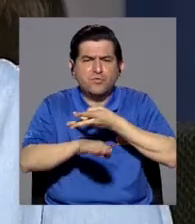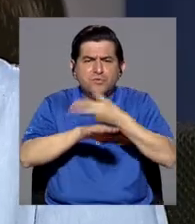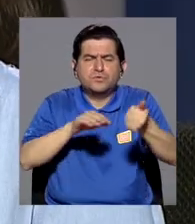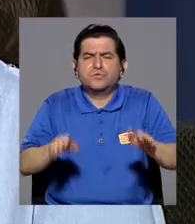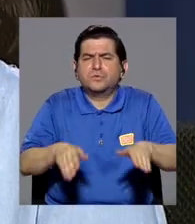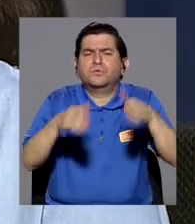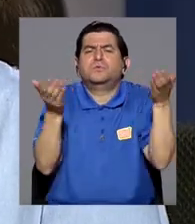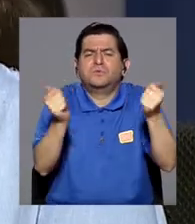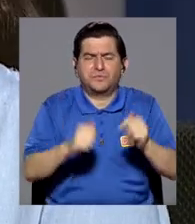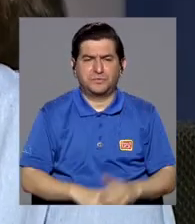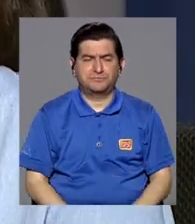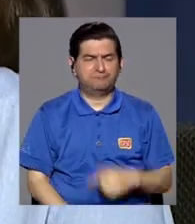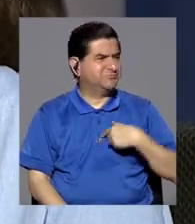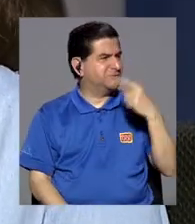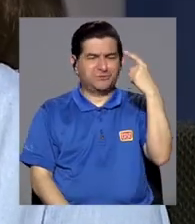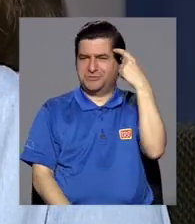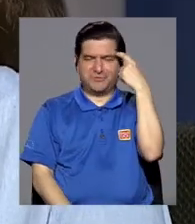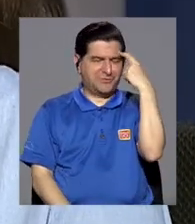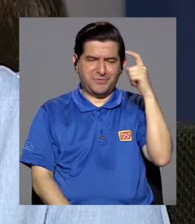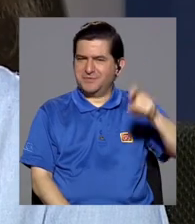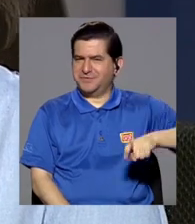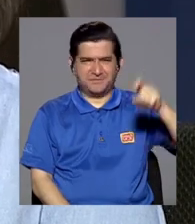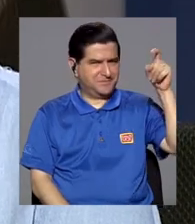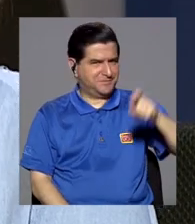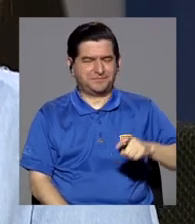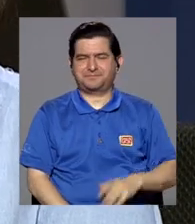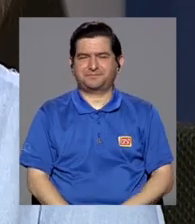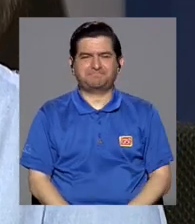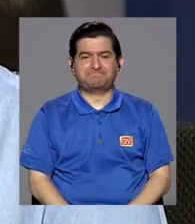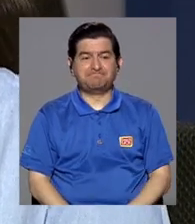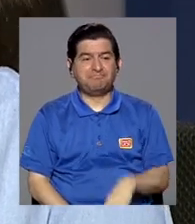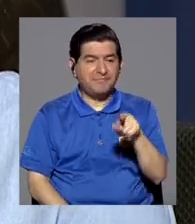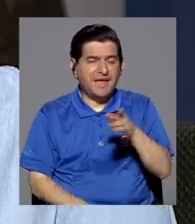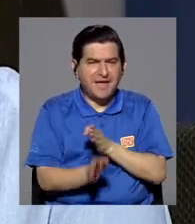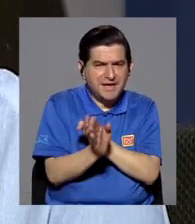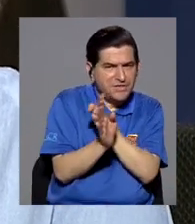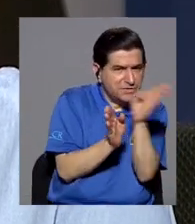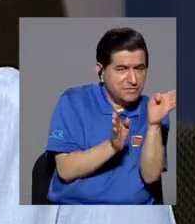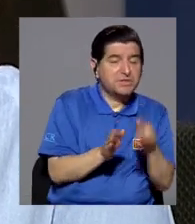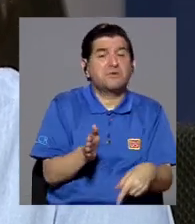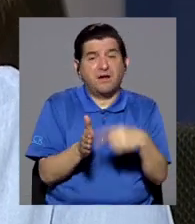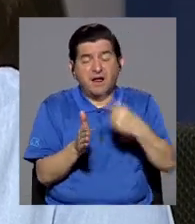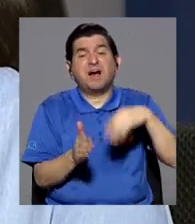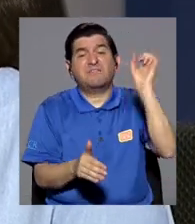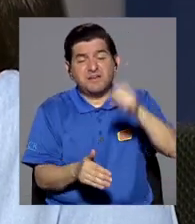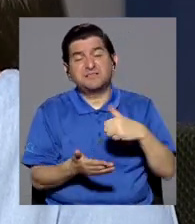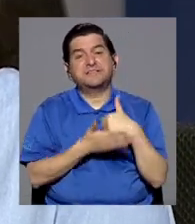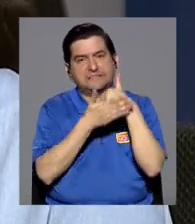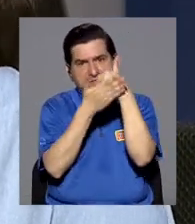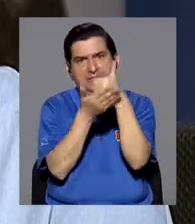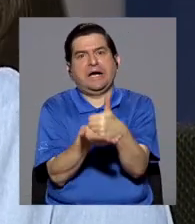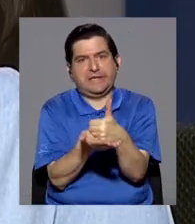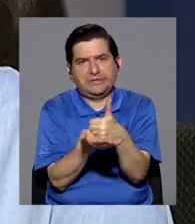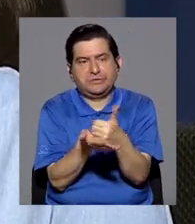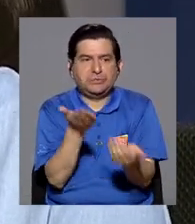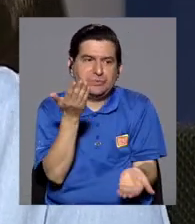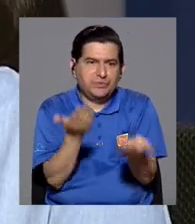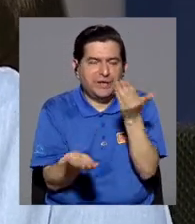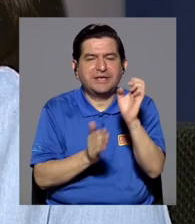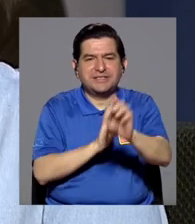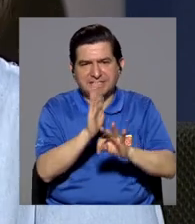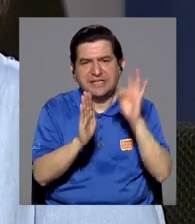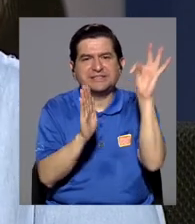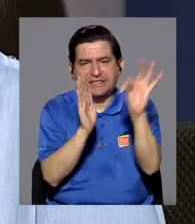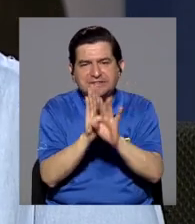bueno yo yo no pensaría que necesaria están desvirtuando lo aunque a veces si contribuye contribuyen en ciertos